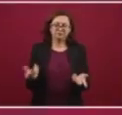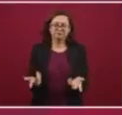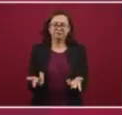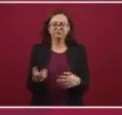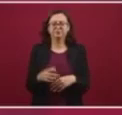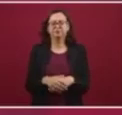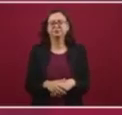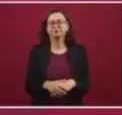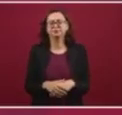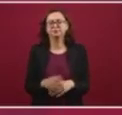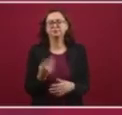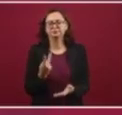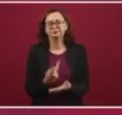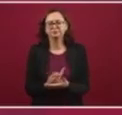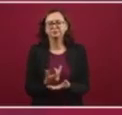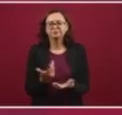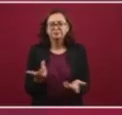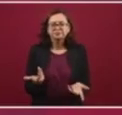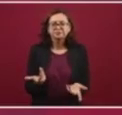que